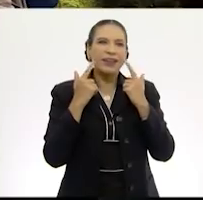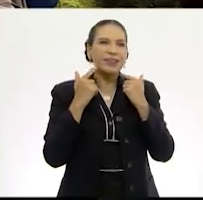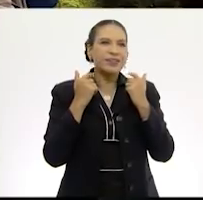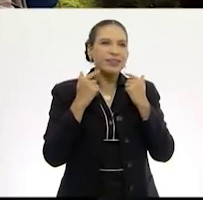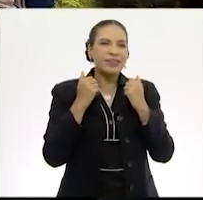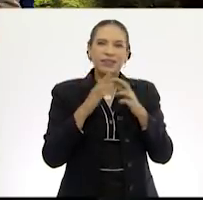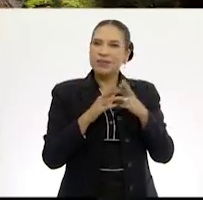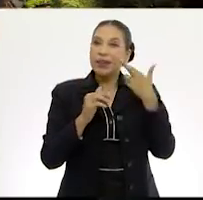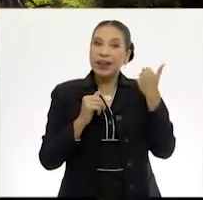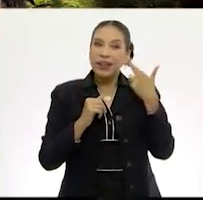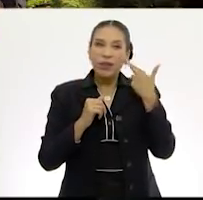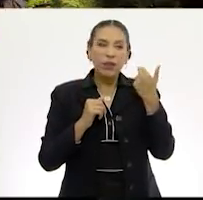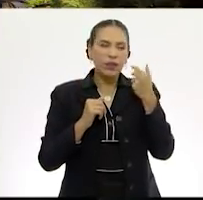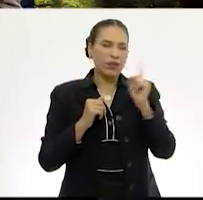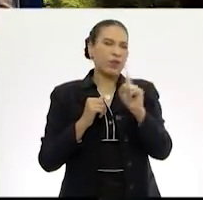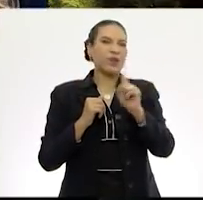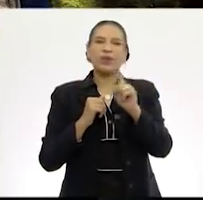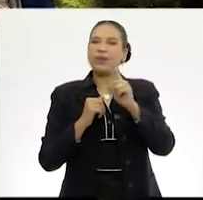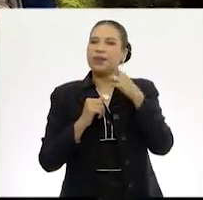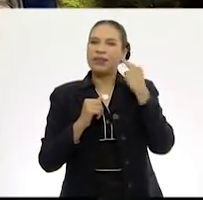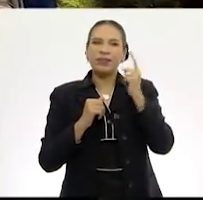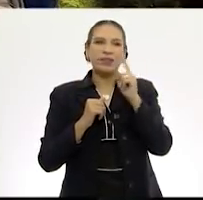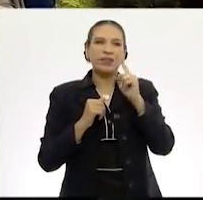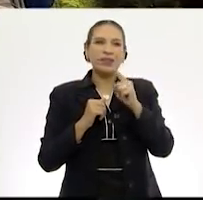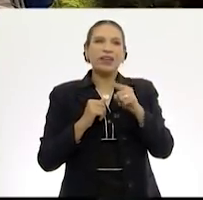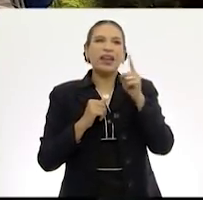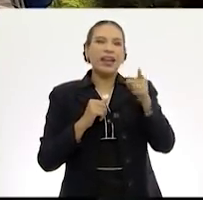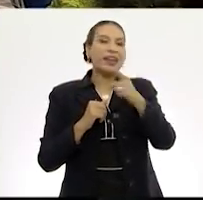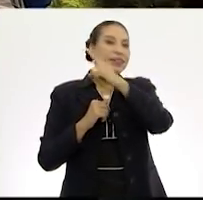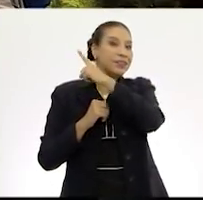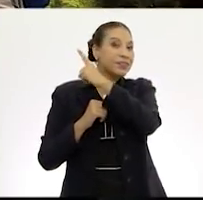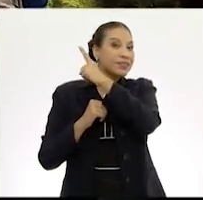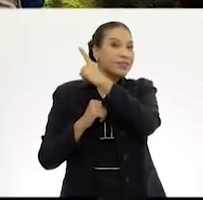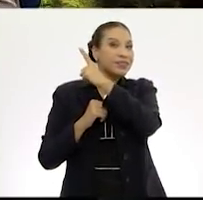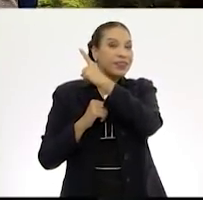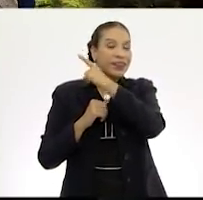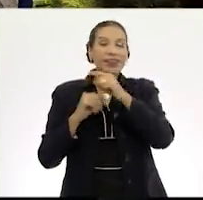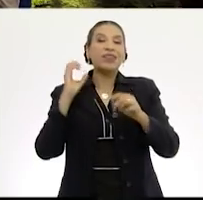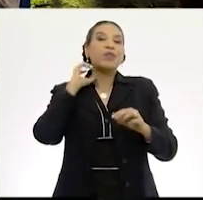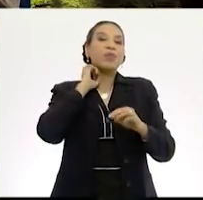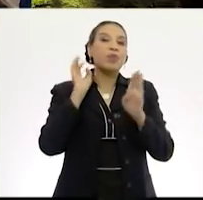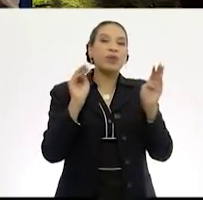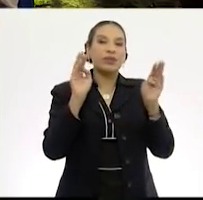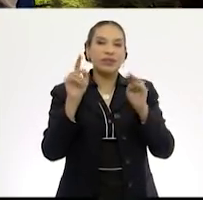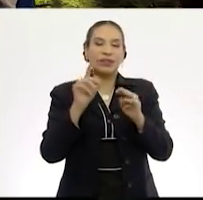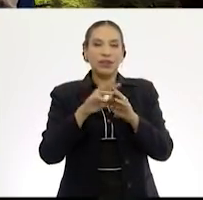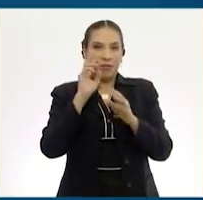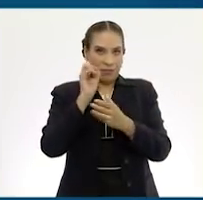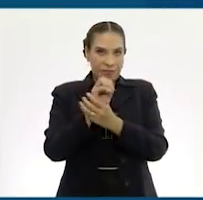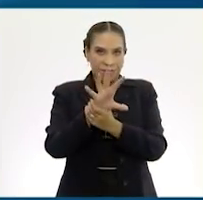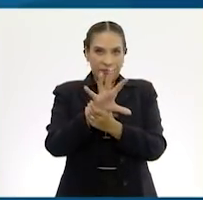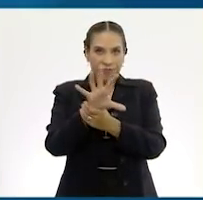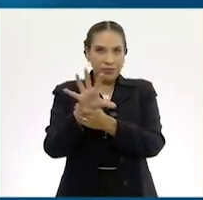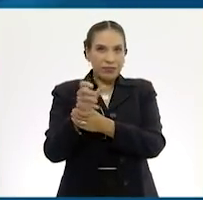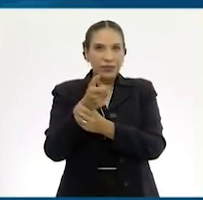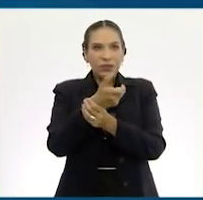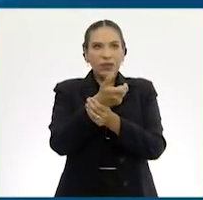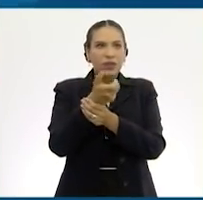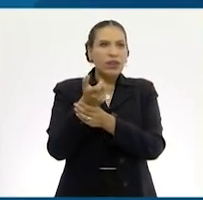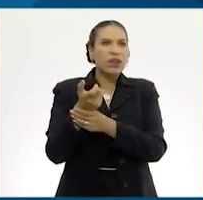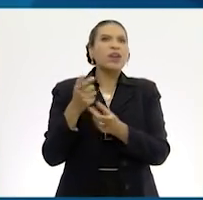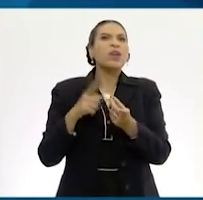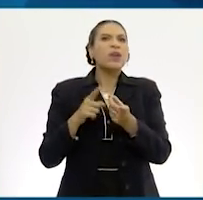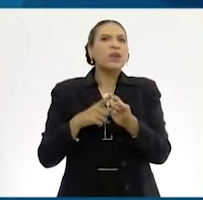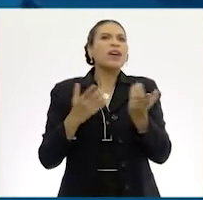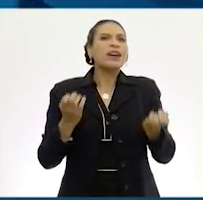ratones? ¿Ratones? No. Son los murciélagos. Ah. Vamos a encender nuestras lámparas y a buscarlos para ver por dónde están.